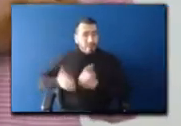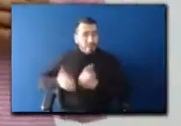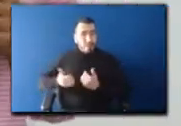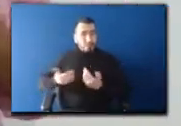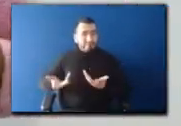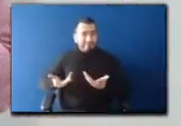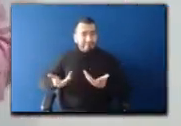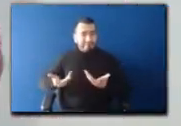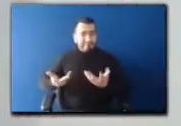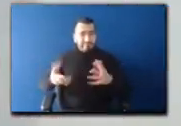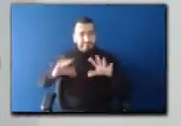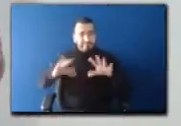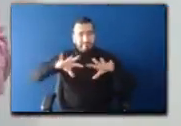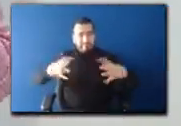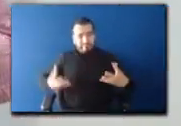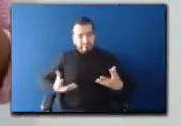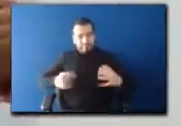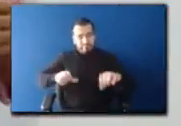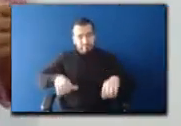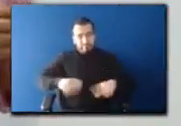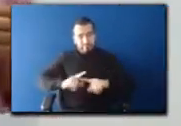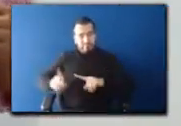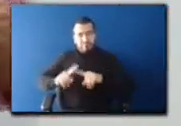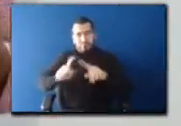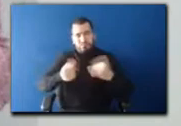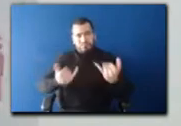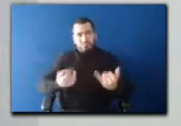de una manera muy, muy, muy diferente a lo que hoy conocemos.